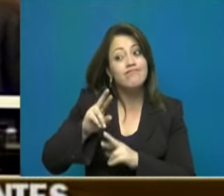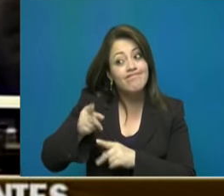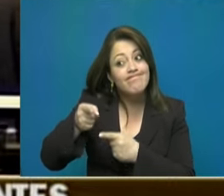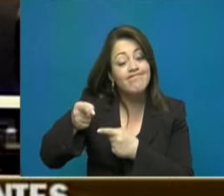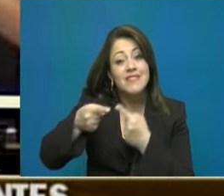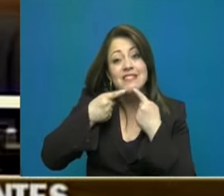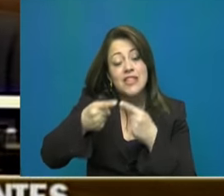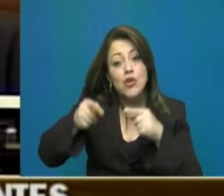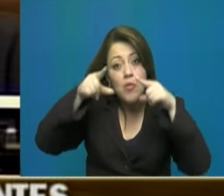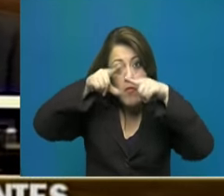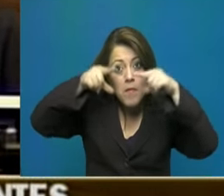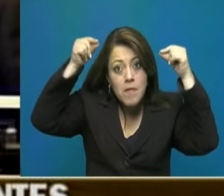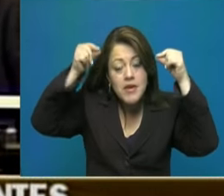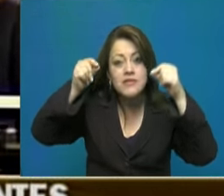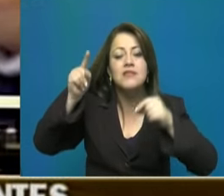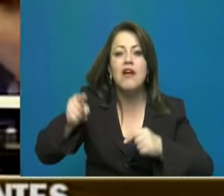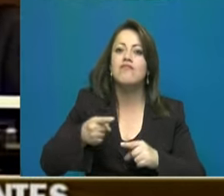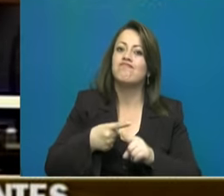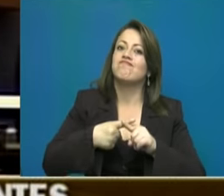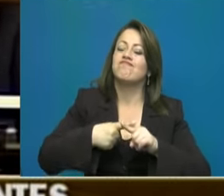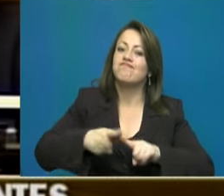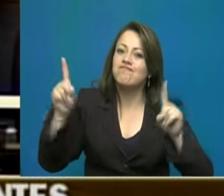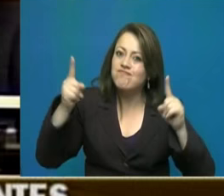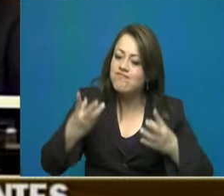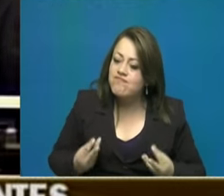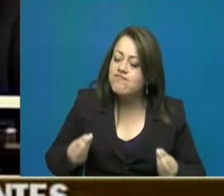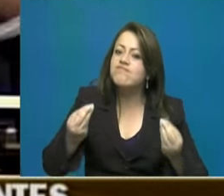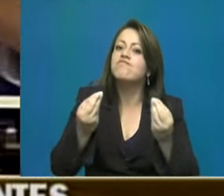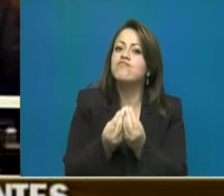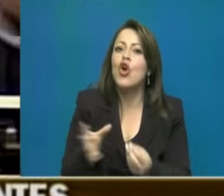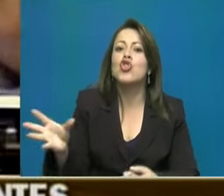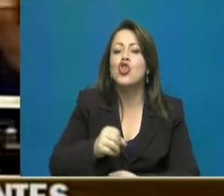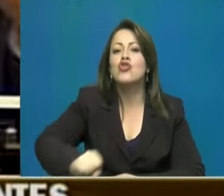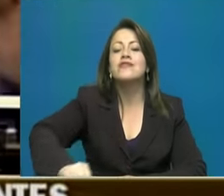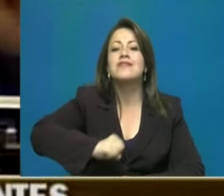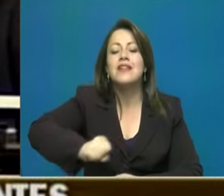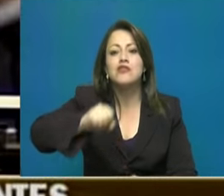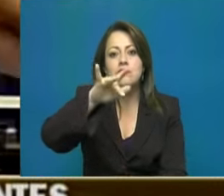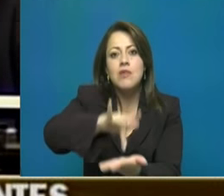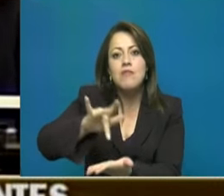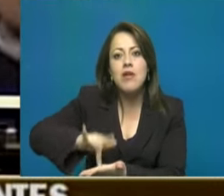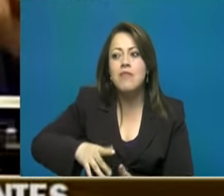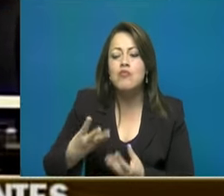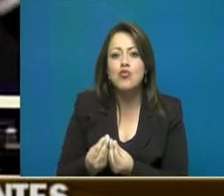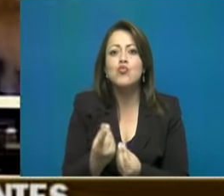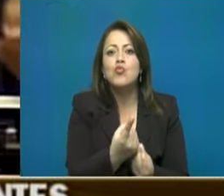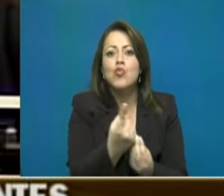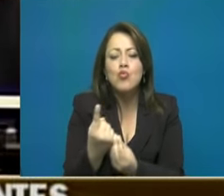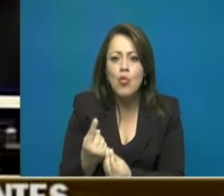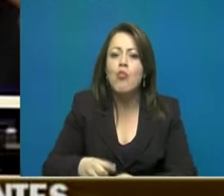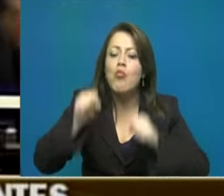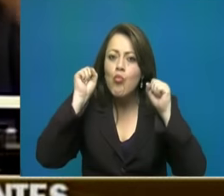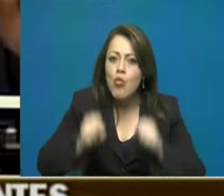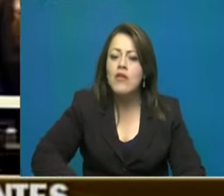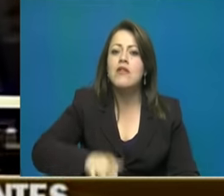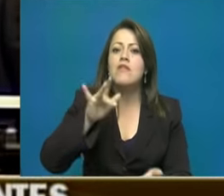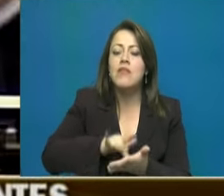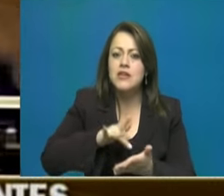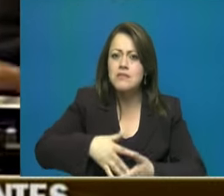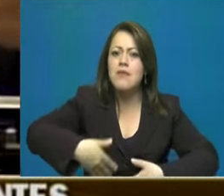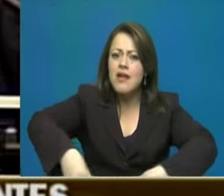muy distinto es que clientelarmente unos partidos políticos se tomen la universidad pública para